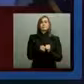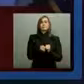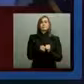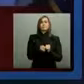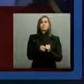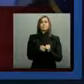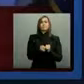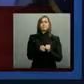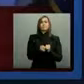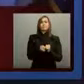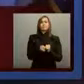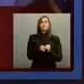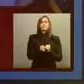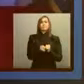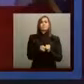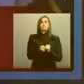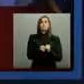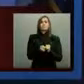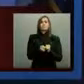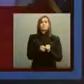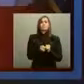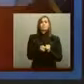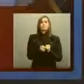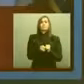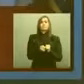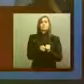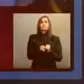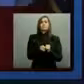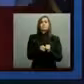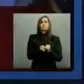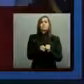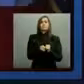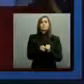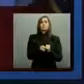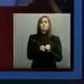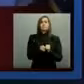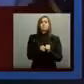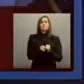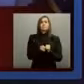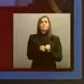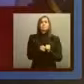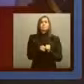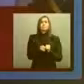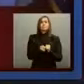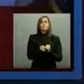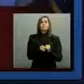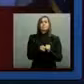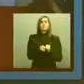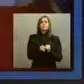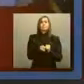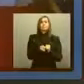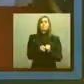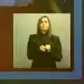en que el 60 por ciento aproximadamente de esos préstamos que el gobierno del cambio cogió